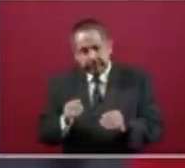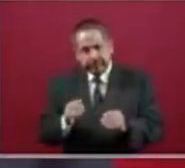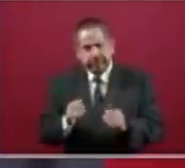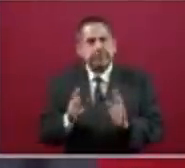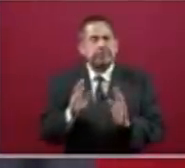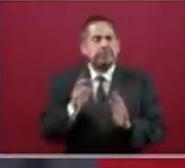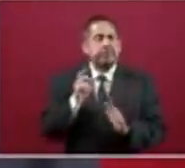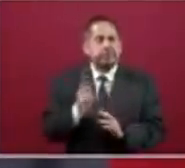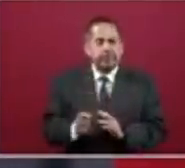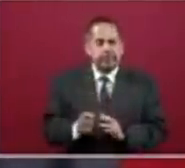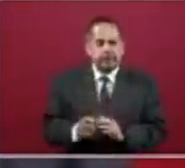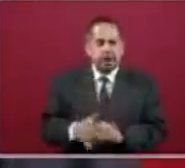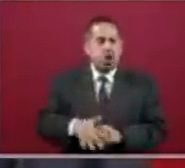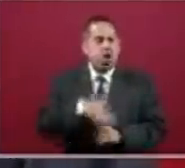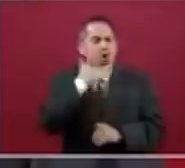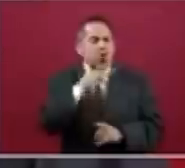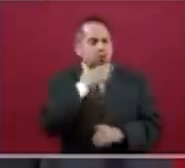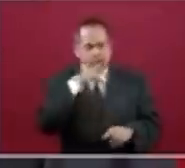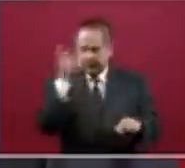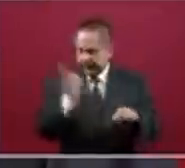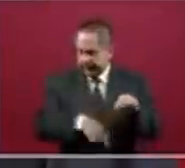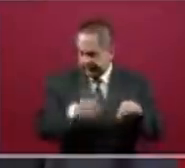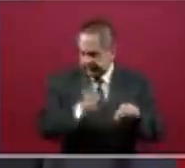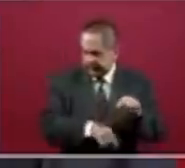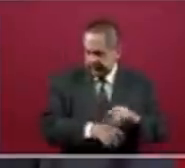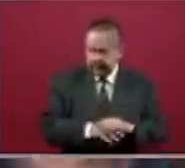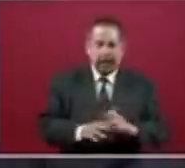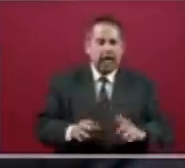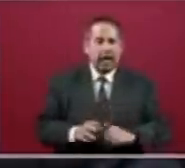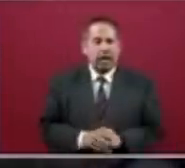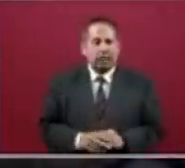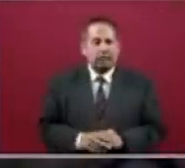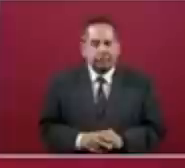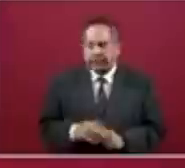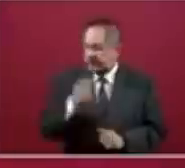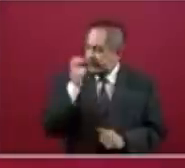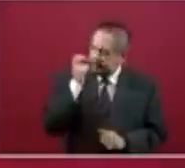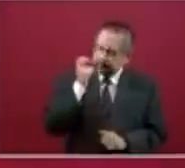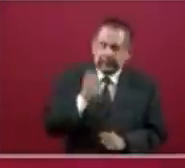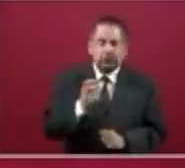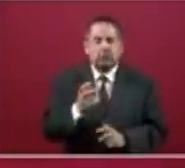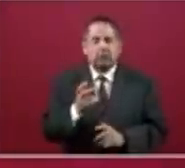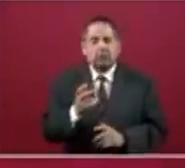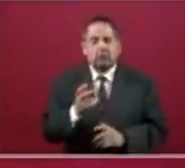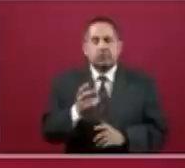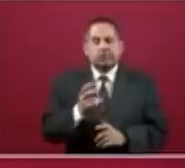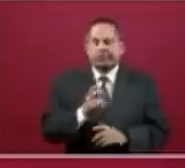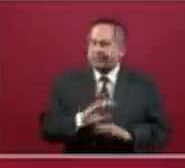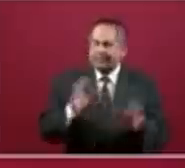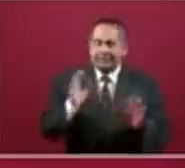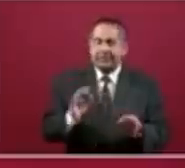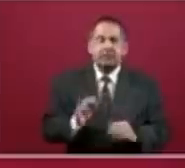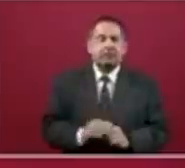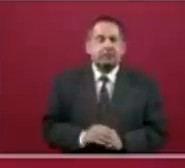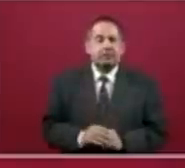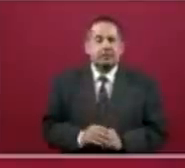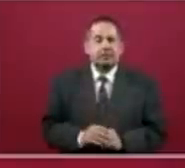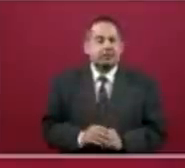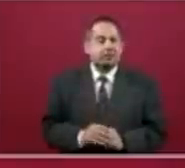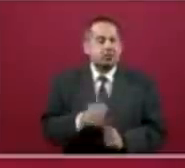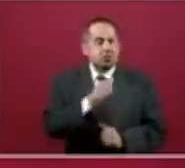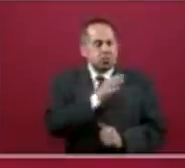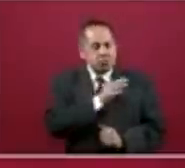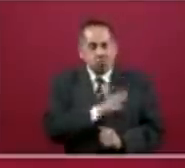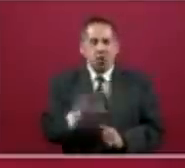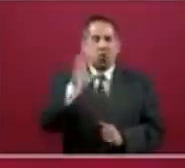desterrar la corrupción, va a ser una